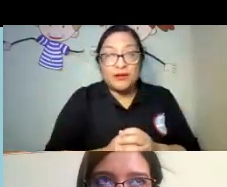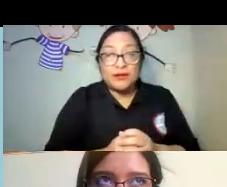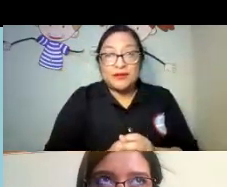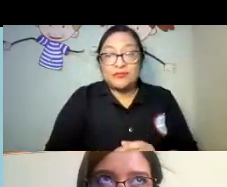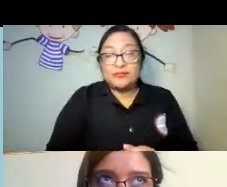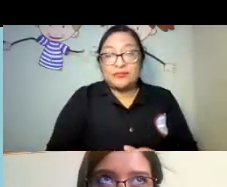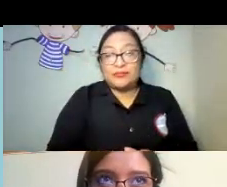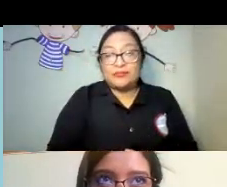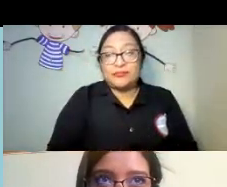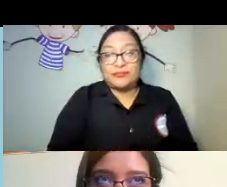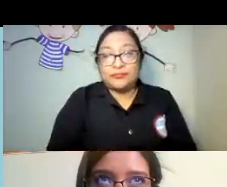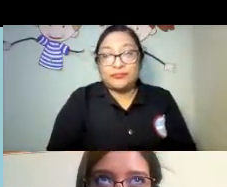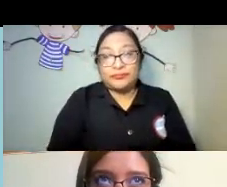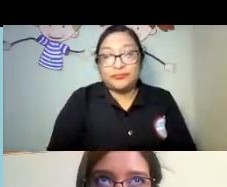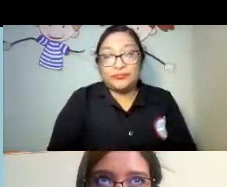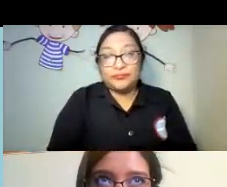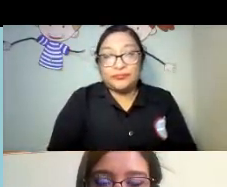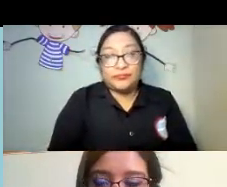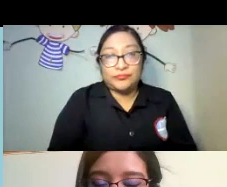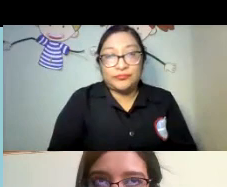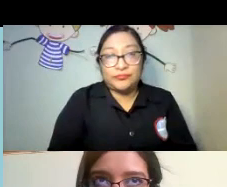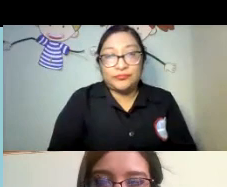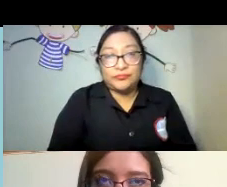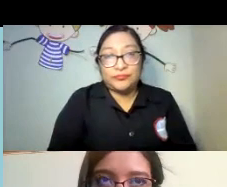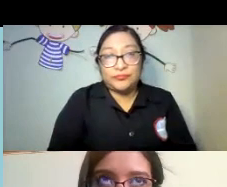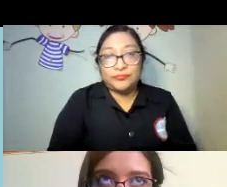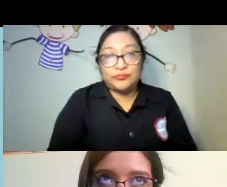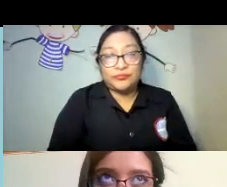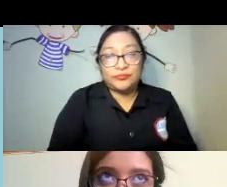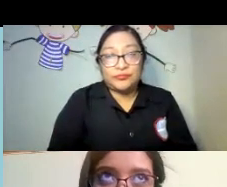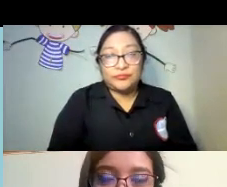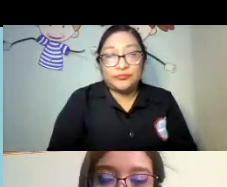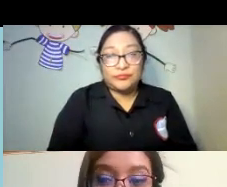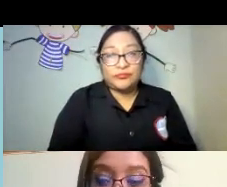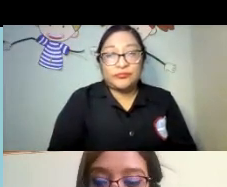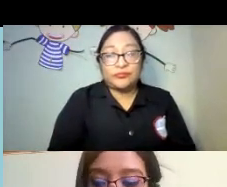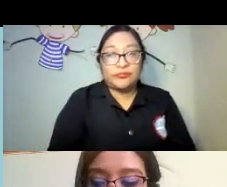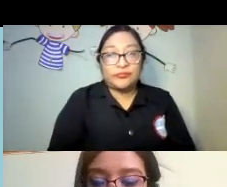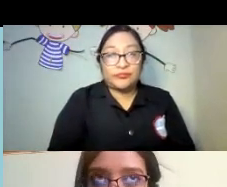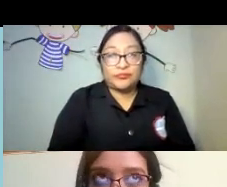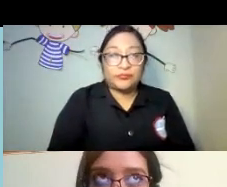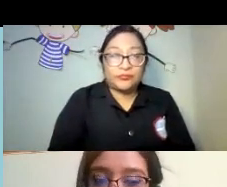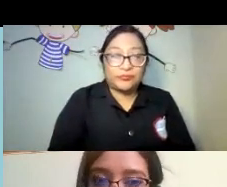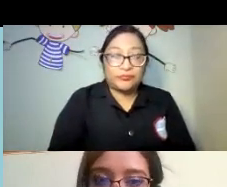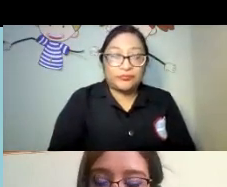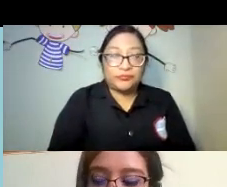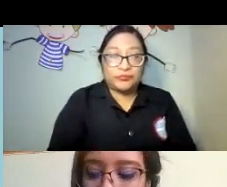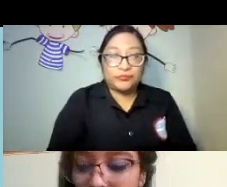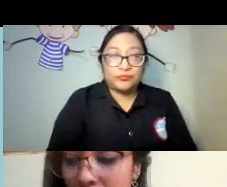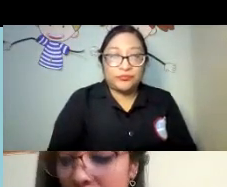uno de color celeste. En el centro, con números, se escribe